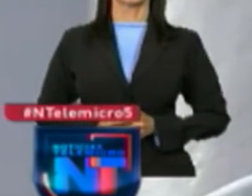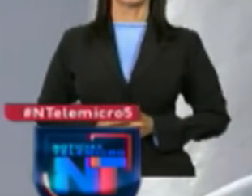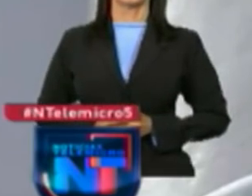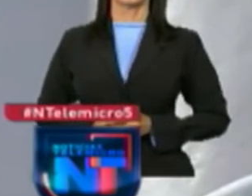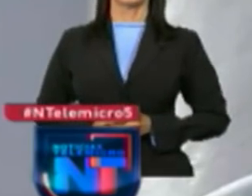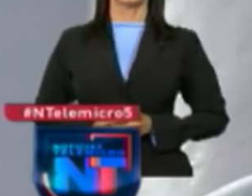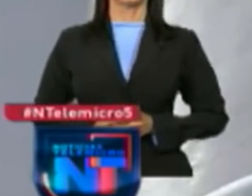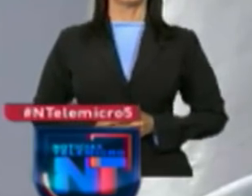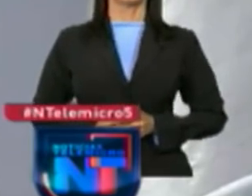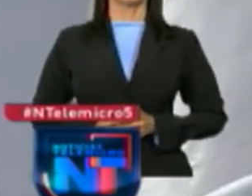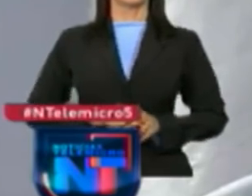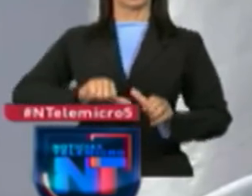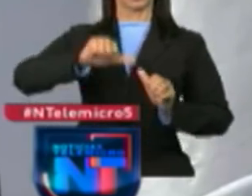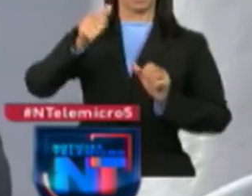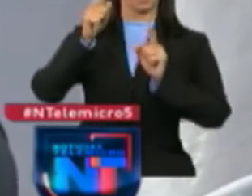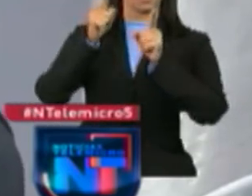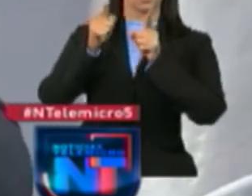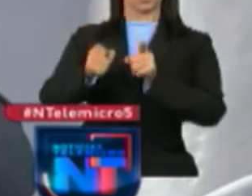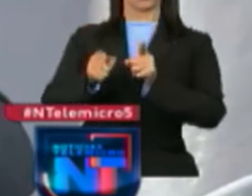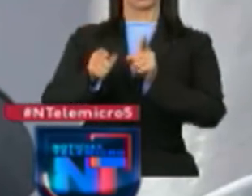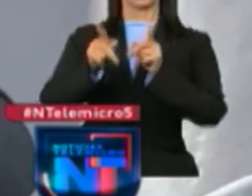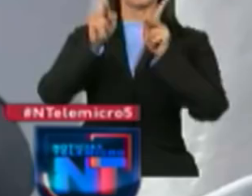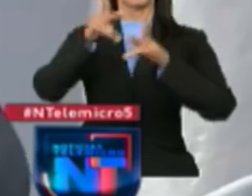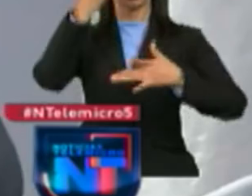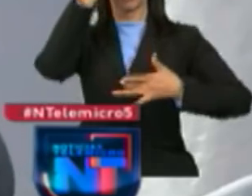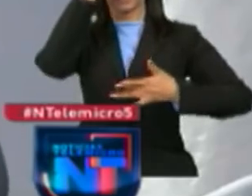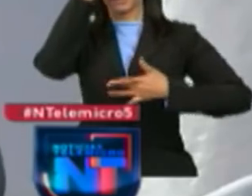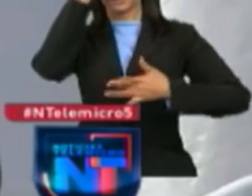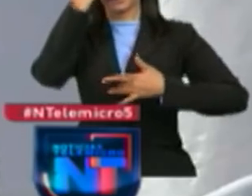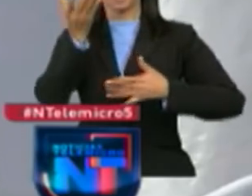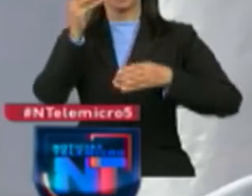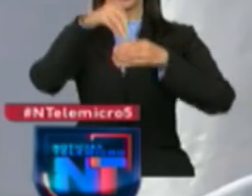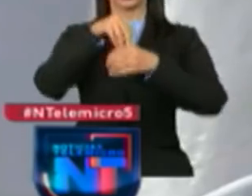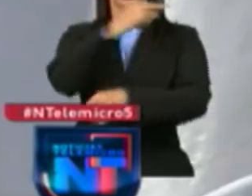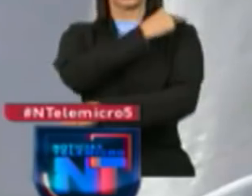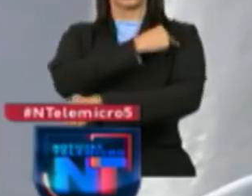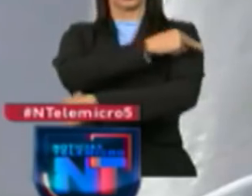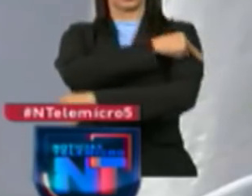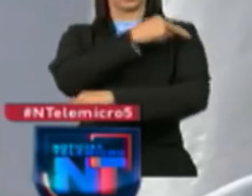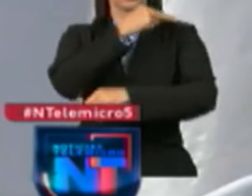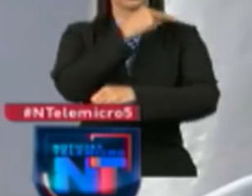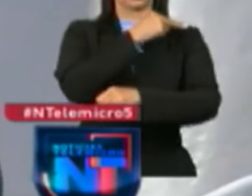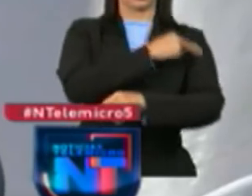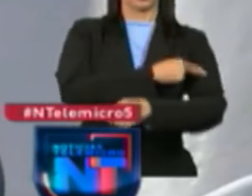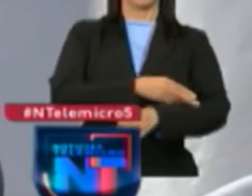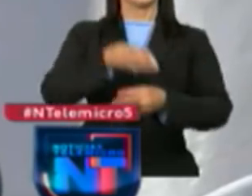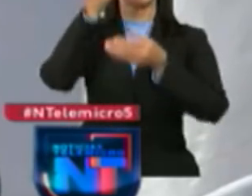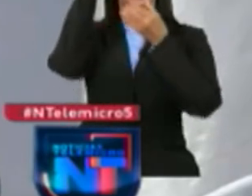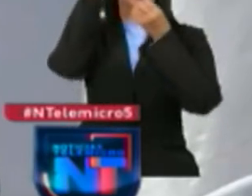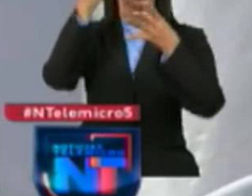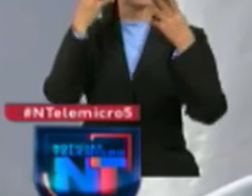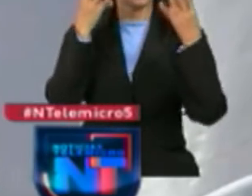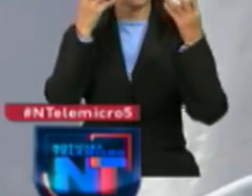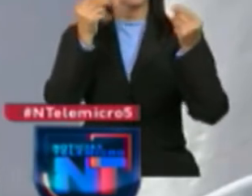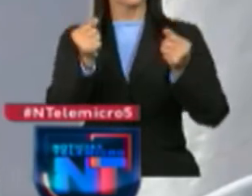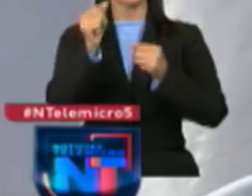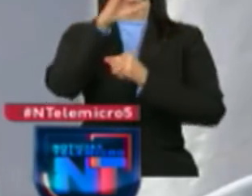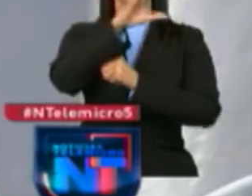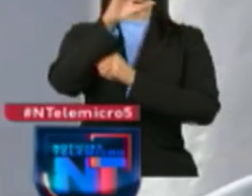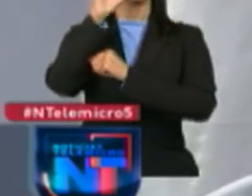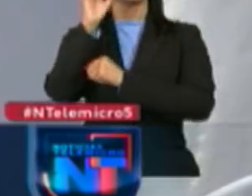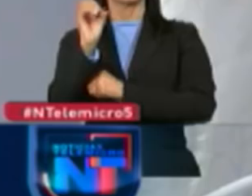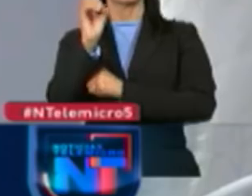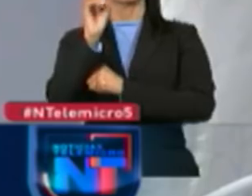Con relación a los pacientes de hospital, informamos de un total de